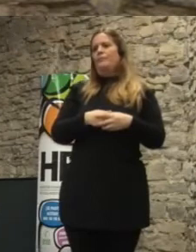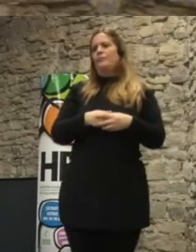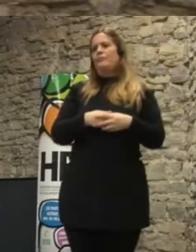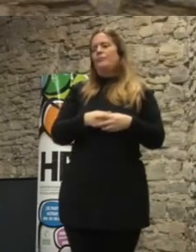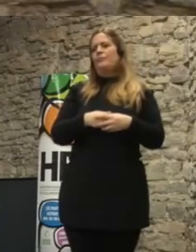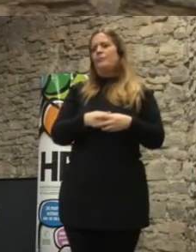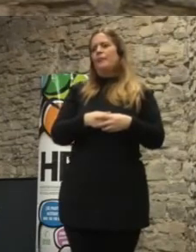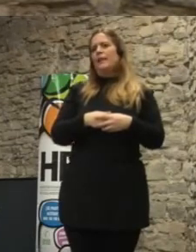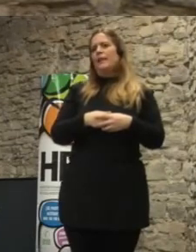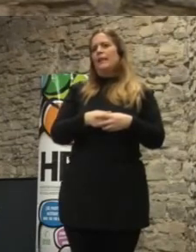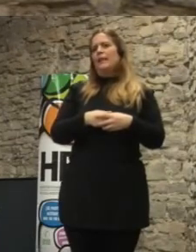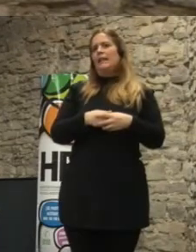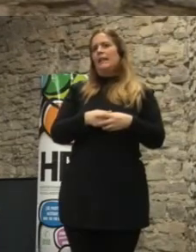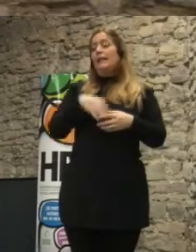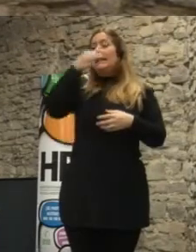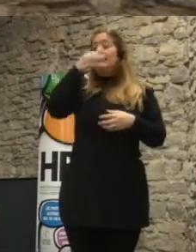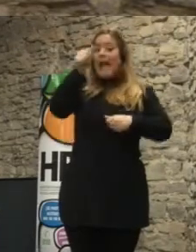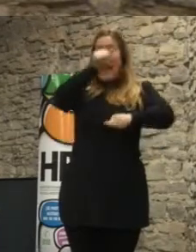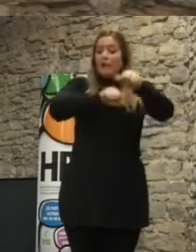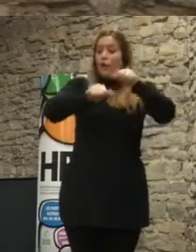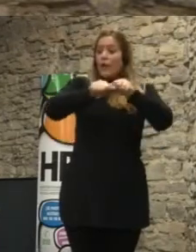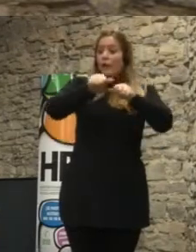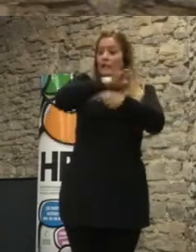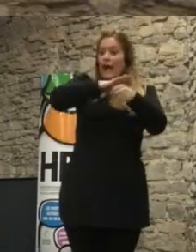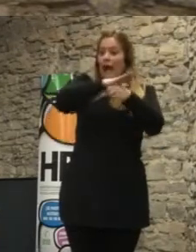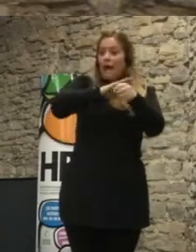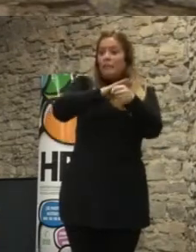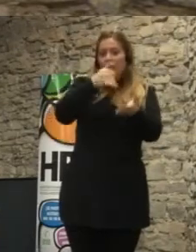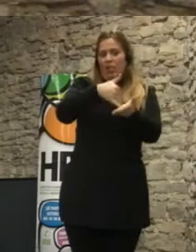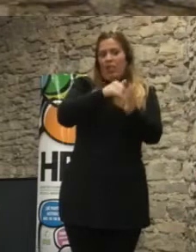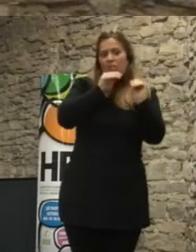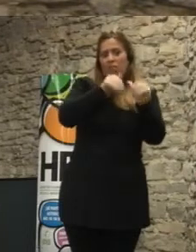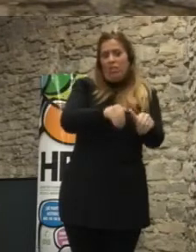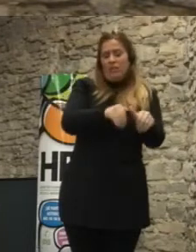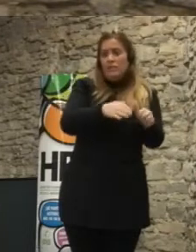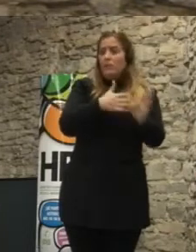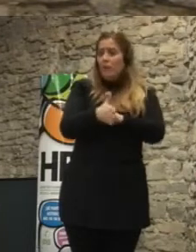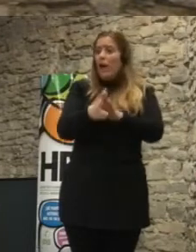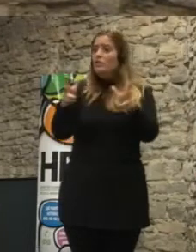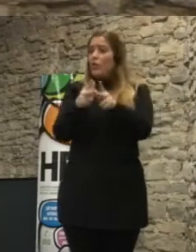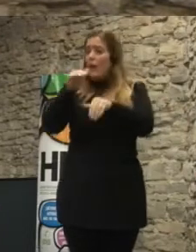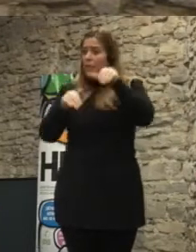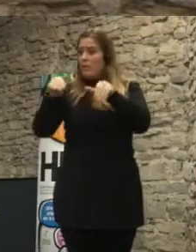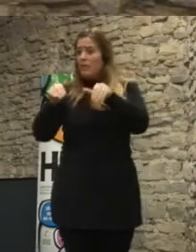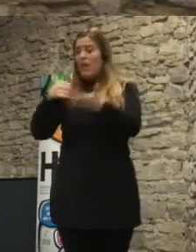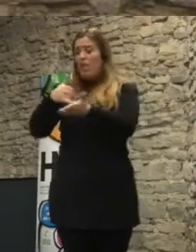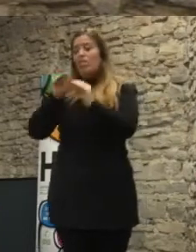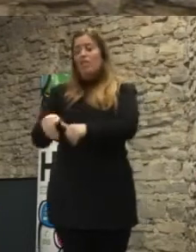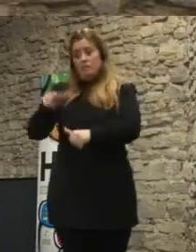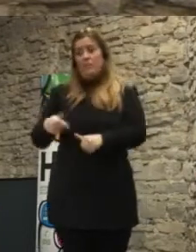o si se debilita mucho el hecho asociativo, se debilita la sociedad democrática, porque el hecho